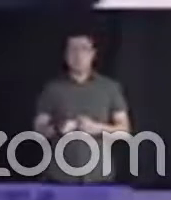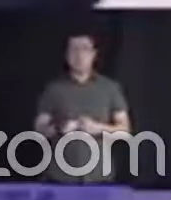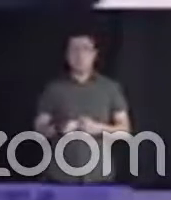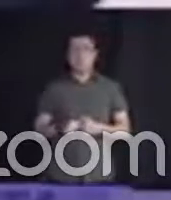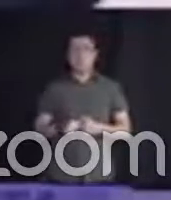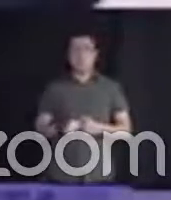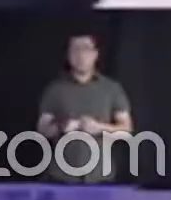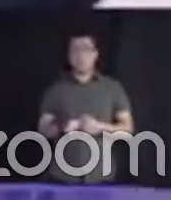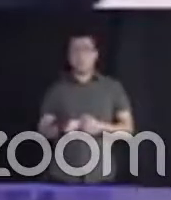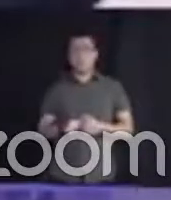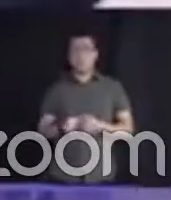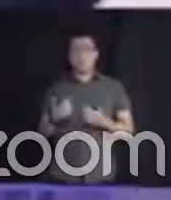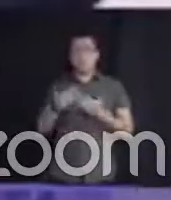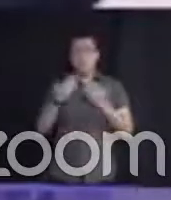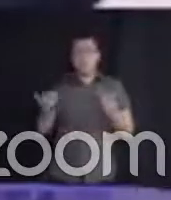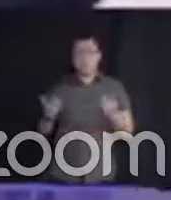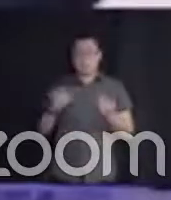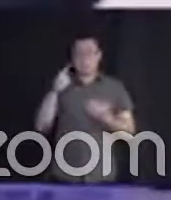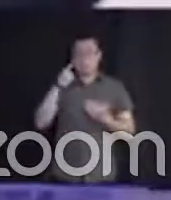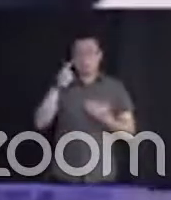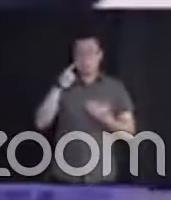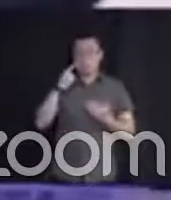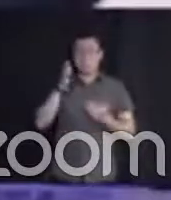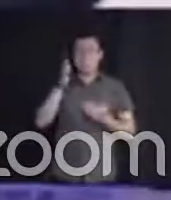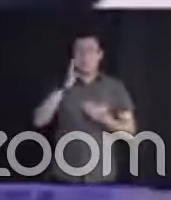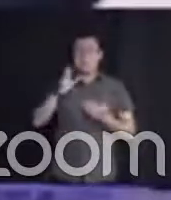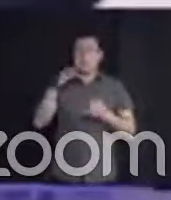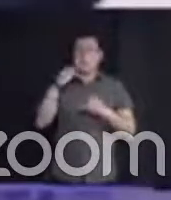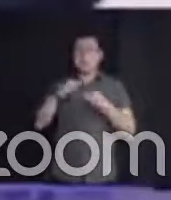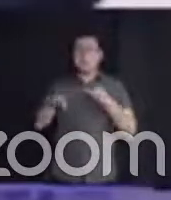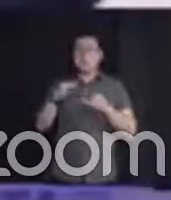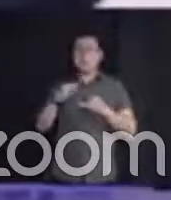pues este momento que se viene también ya para casi para cerrar,